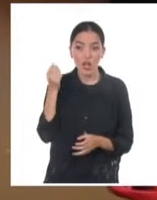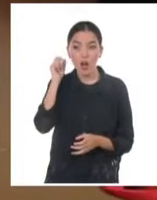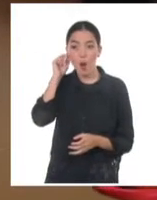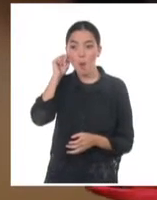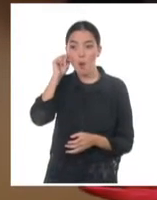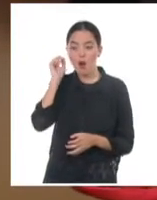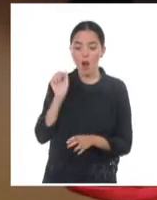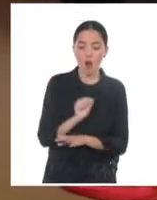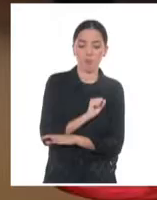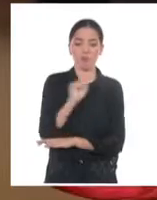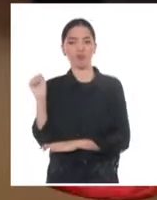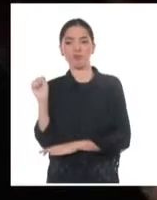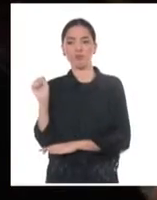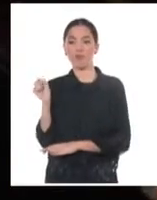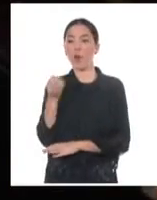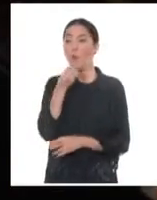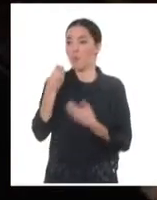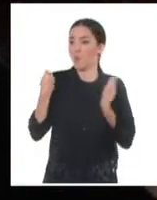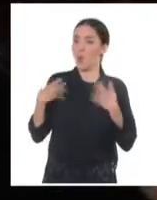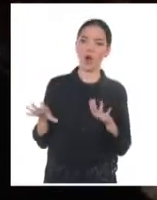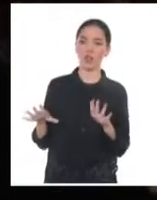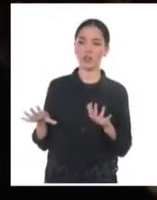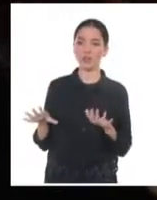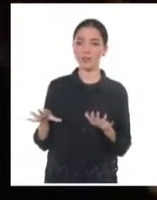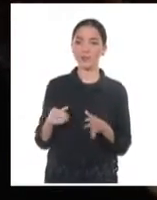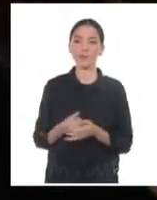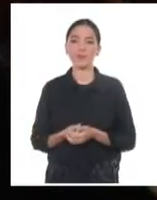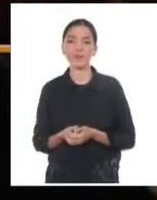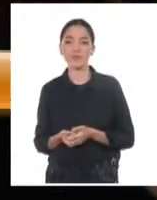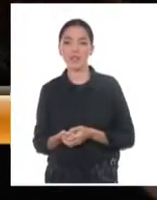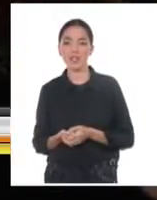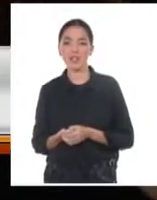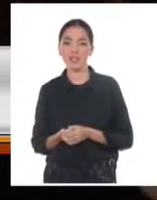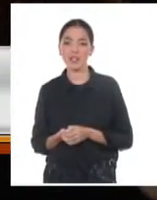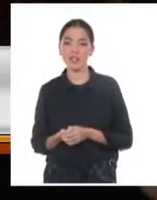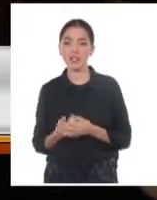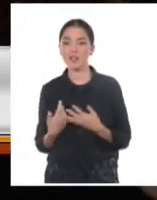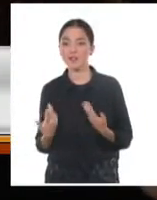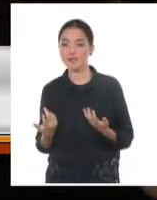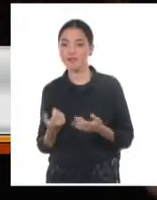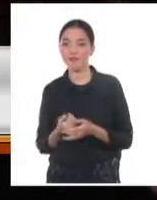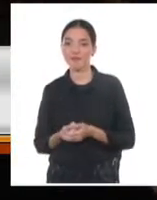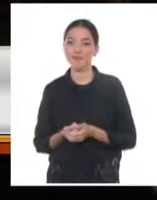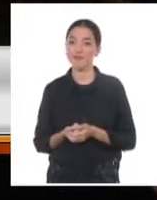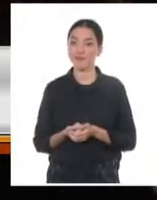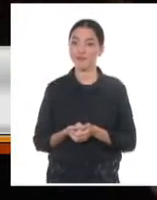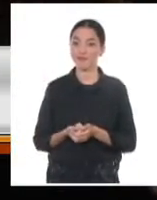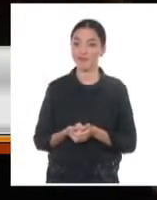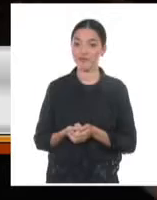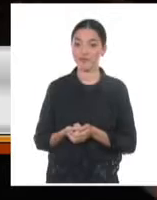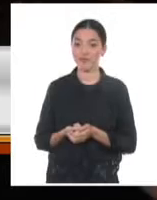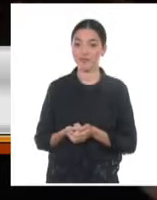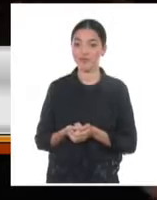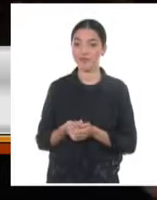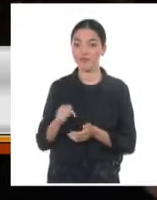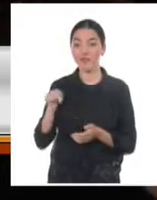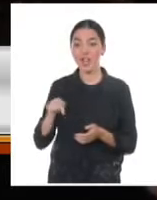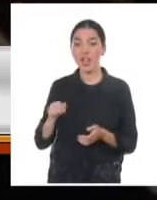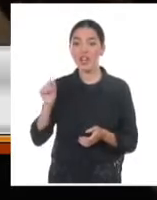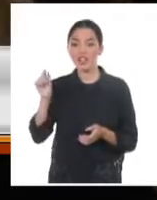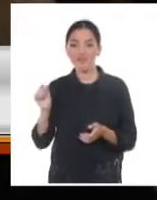obra no es mía, en realidad es de mucha gente, entonces qué menos que a la hora de abordarla o de